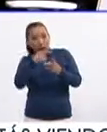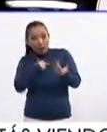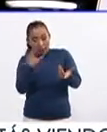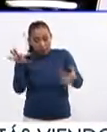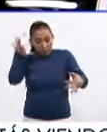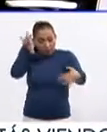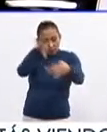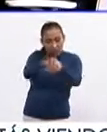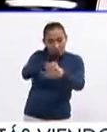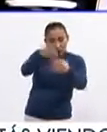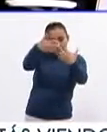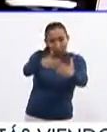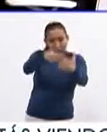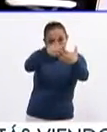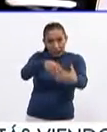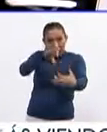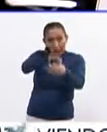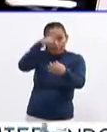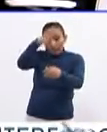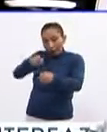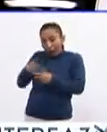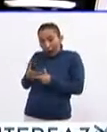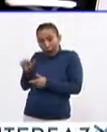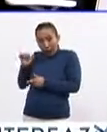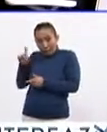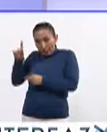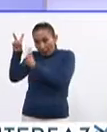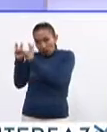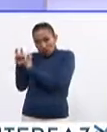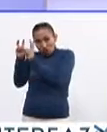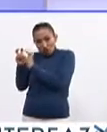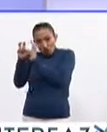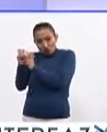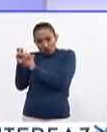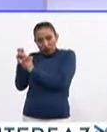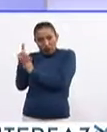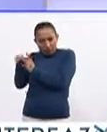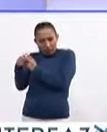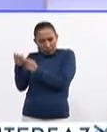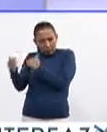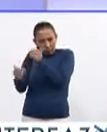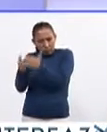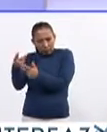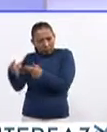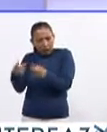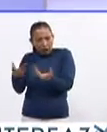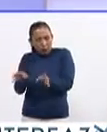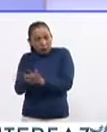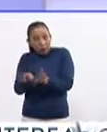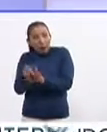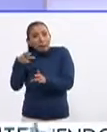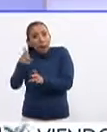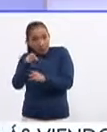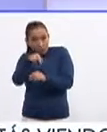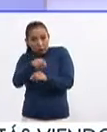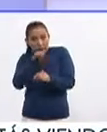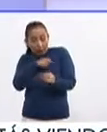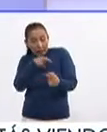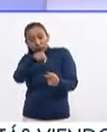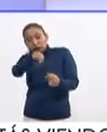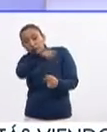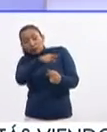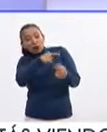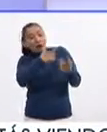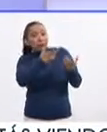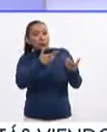agua para poder adquirir no adquirir porque supongo que estarán apenas en un proceso de desarrollo, pero esto implica también que